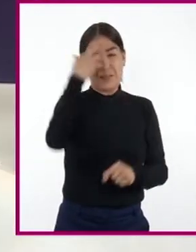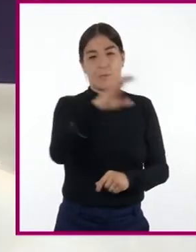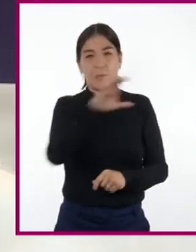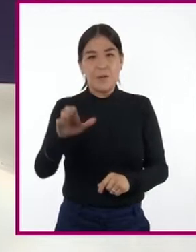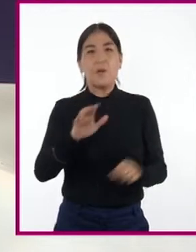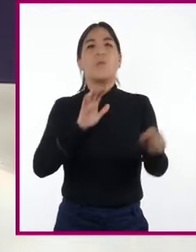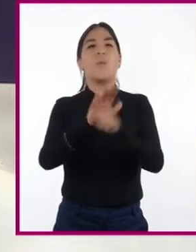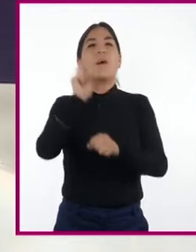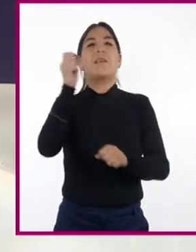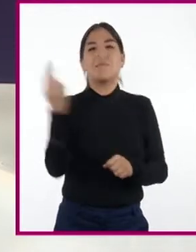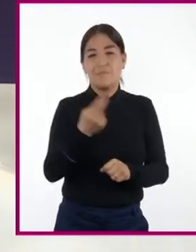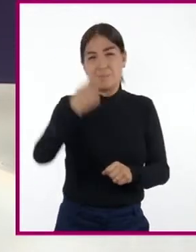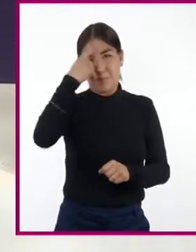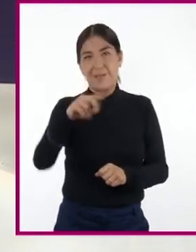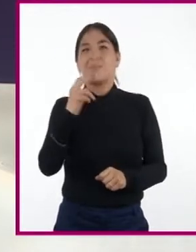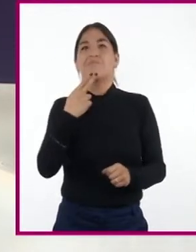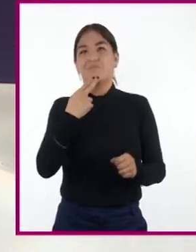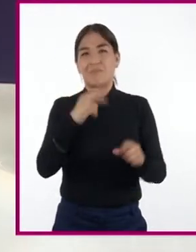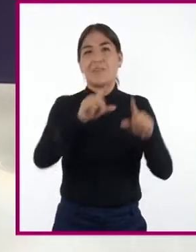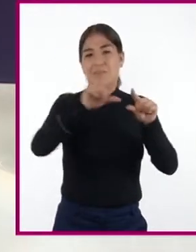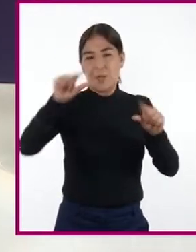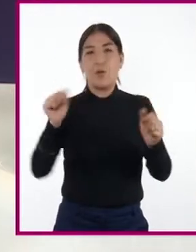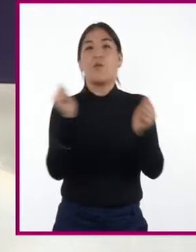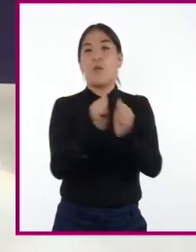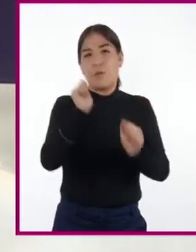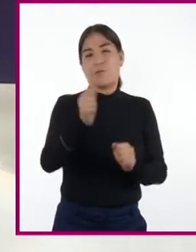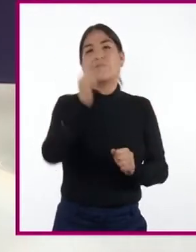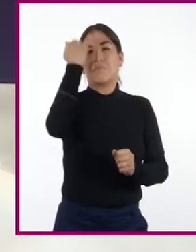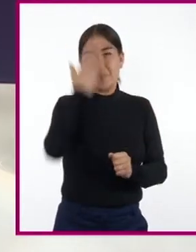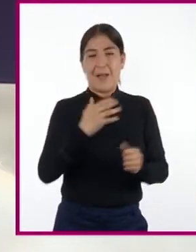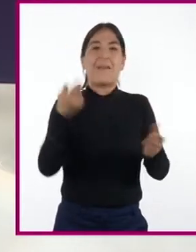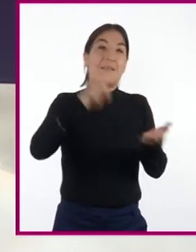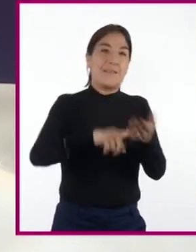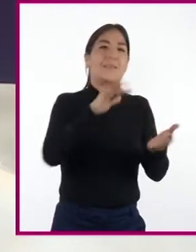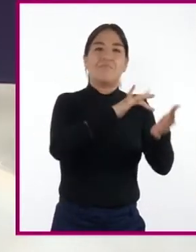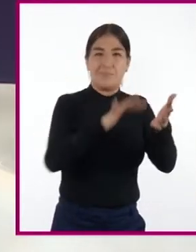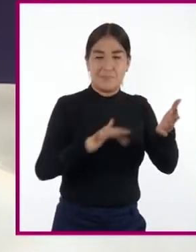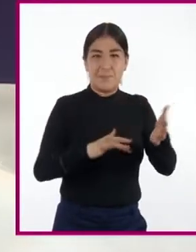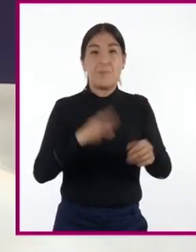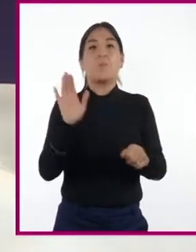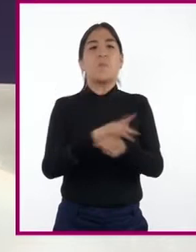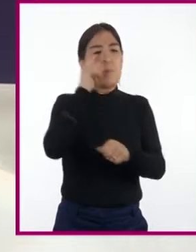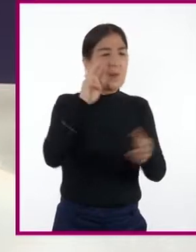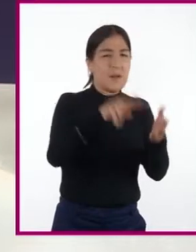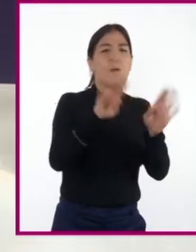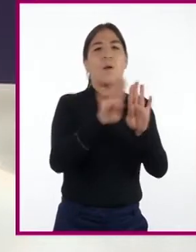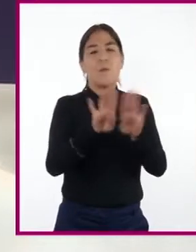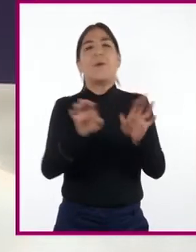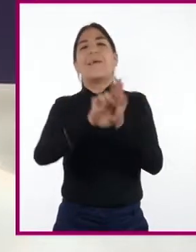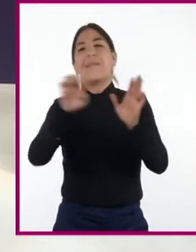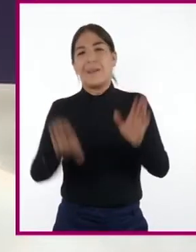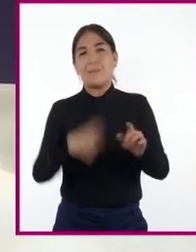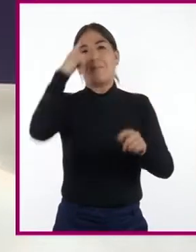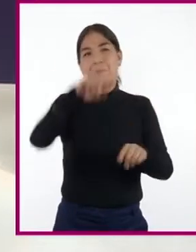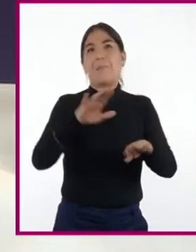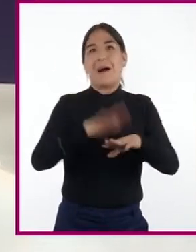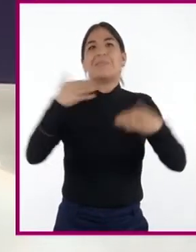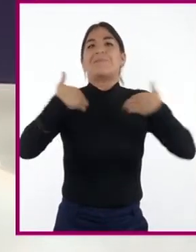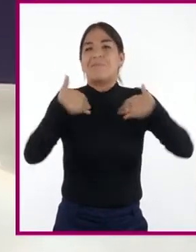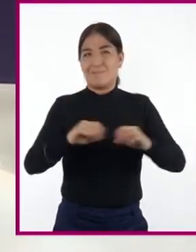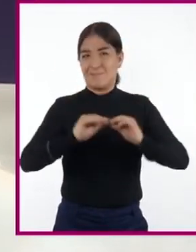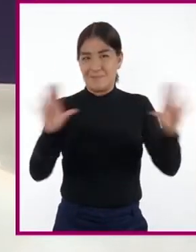y pertinencia que tienen los recursos gráficos y las ilustraciones en los textos, pues nos ayudan a visualizar y ejemplificar de manera más amplia el contenido de un